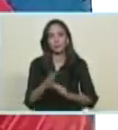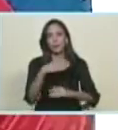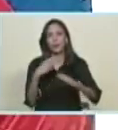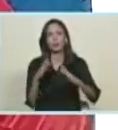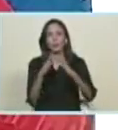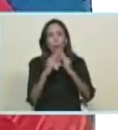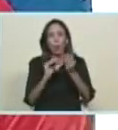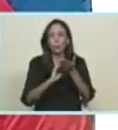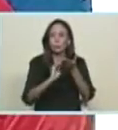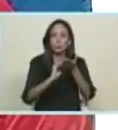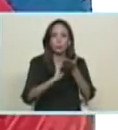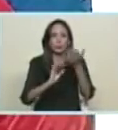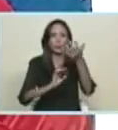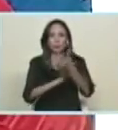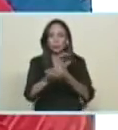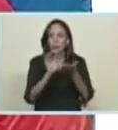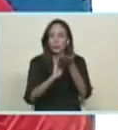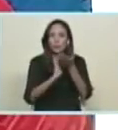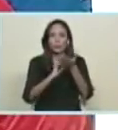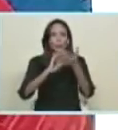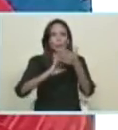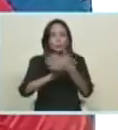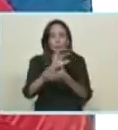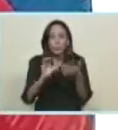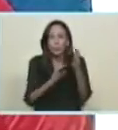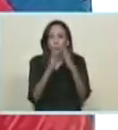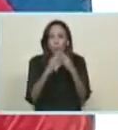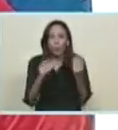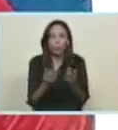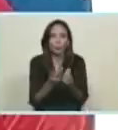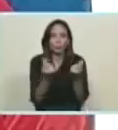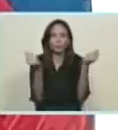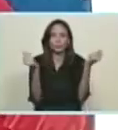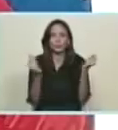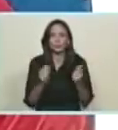superar todos los obstáculos.